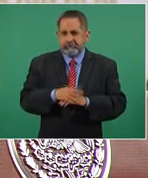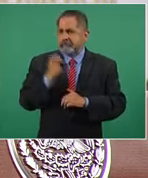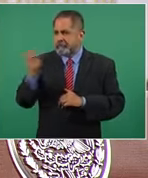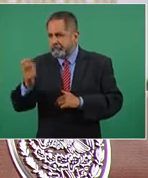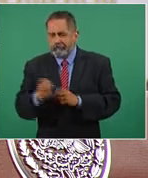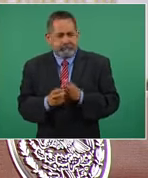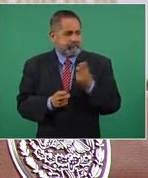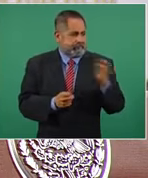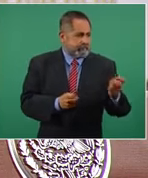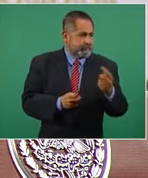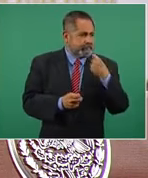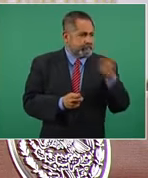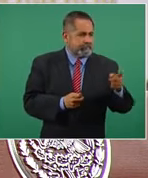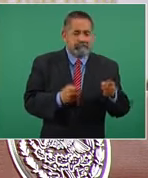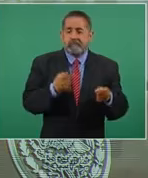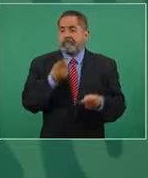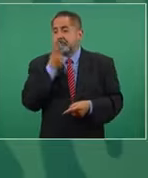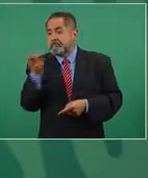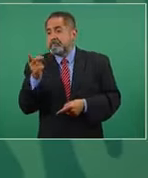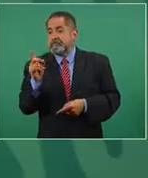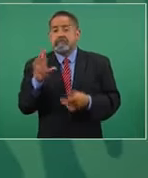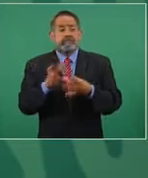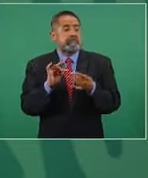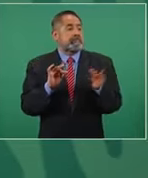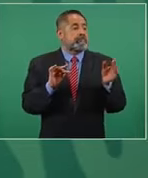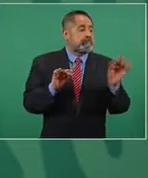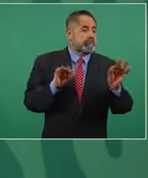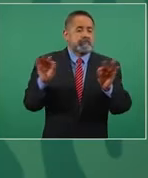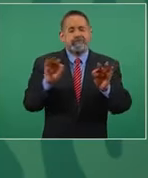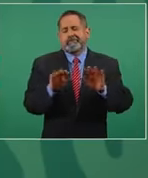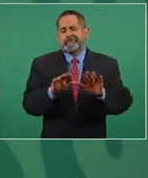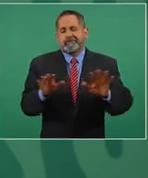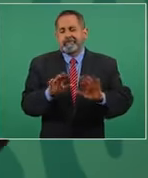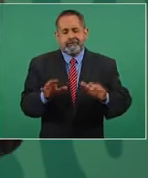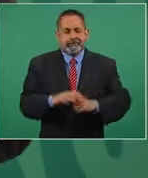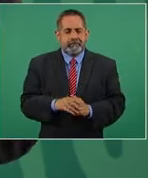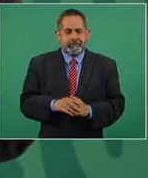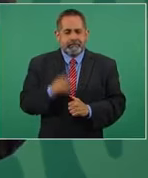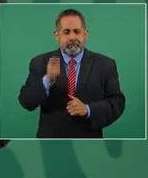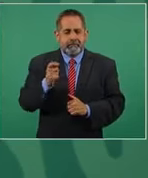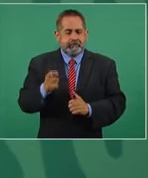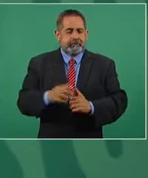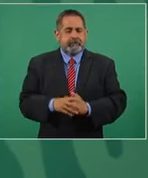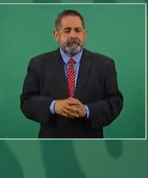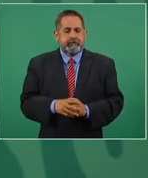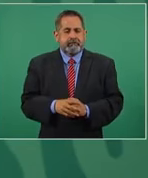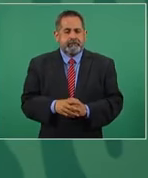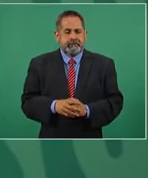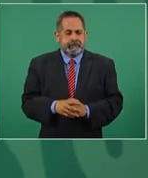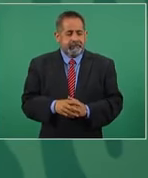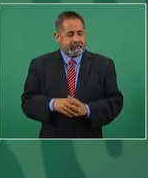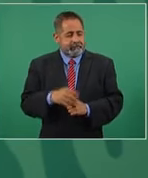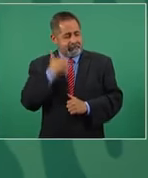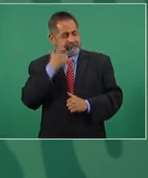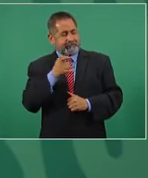acusaciones, dimes y diretes. Esto no es raro,